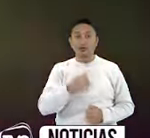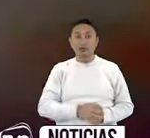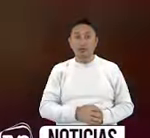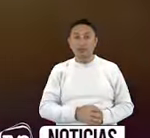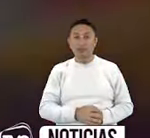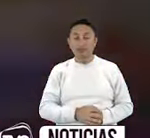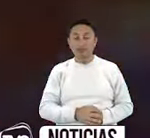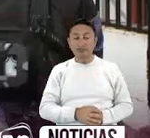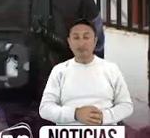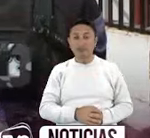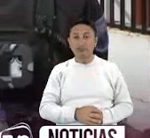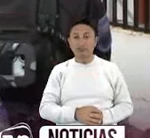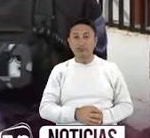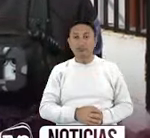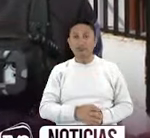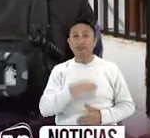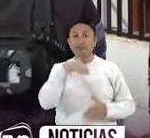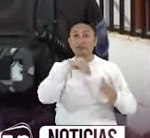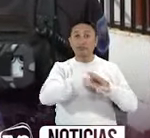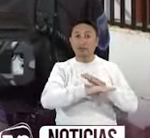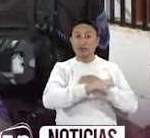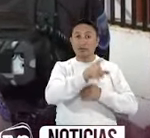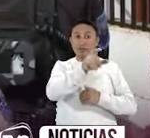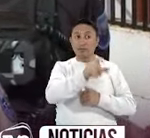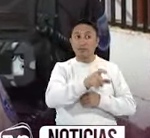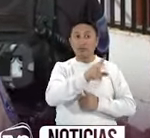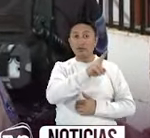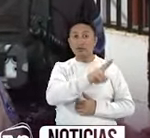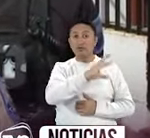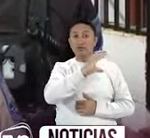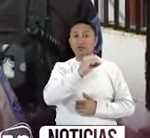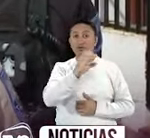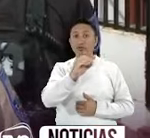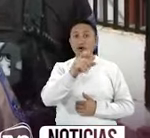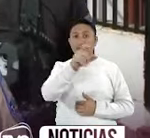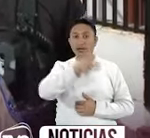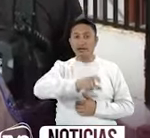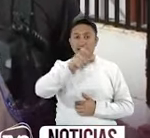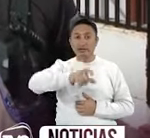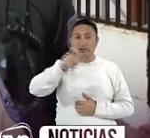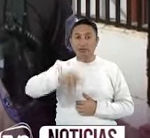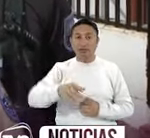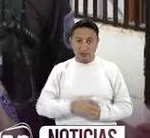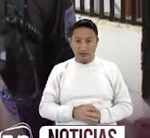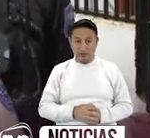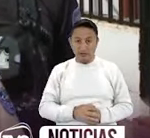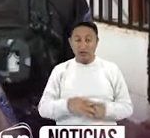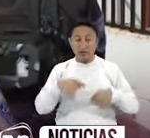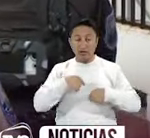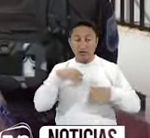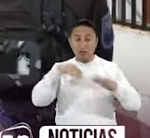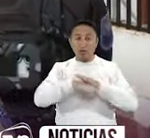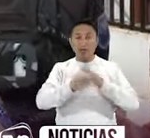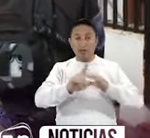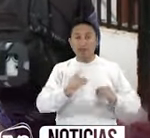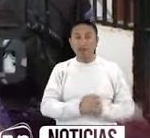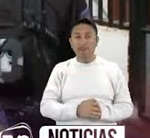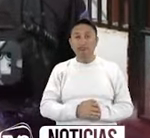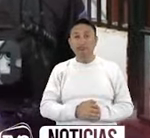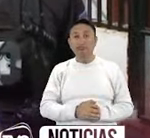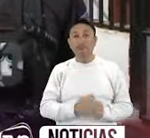gendarmes. En el interior se encontraban 200 personas, por lo que procedimos a pedir los permisos